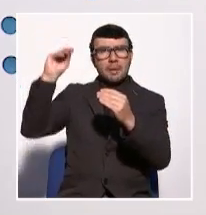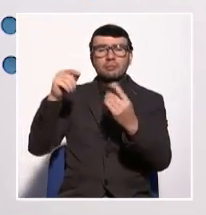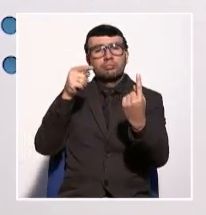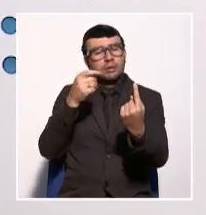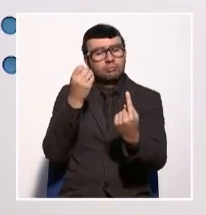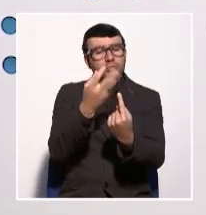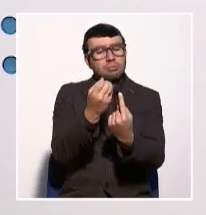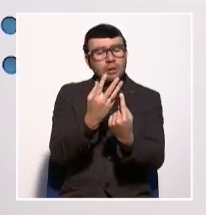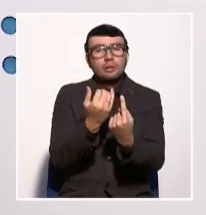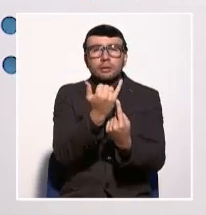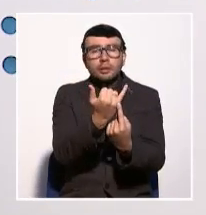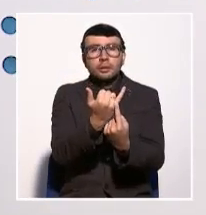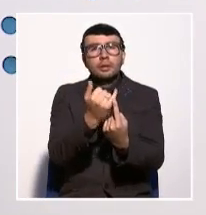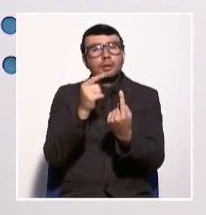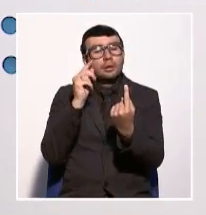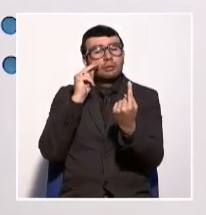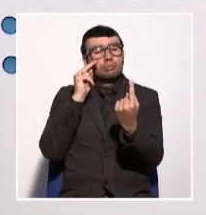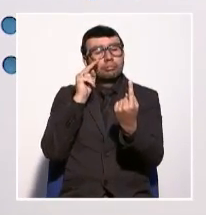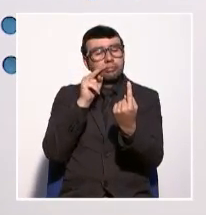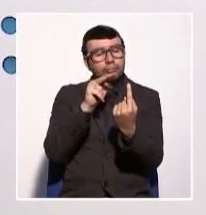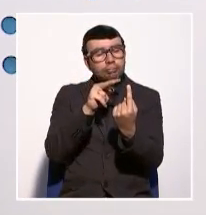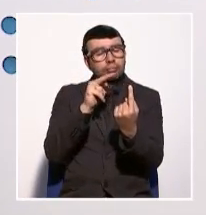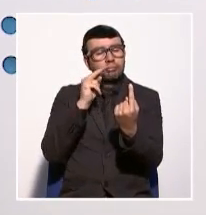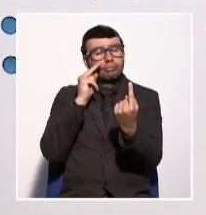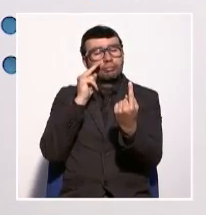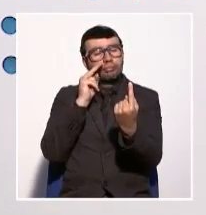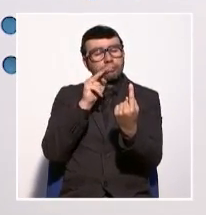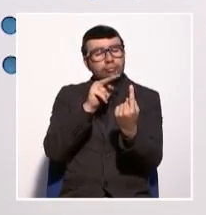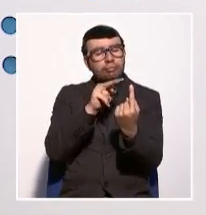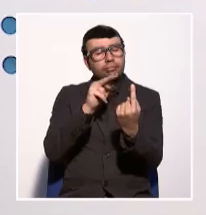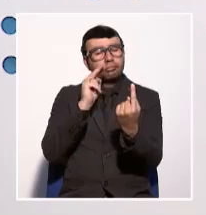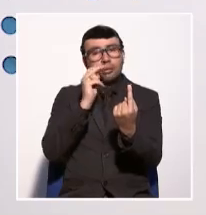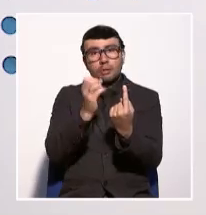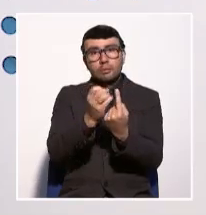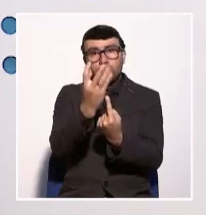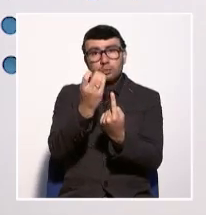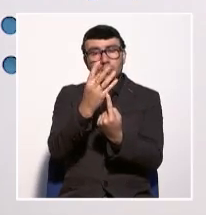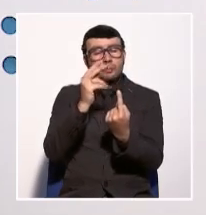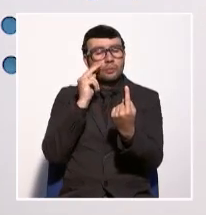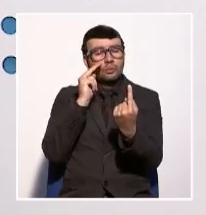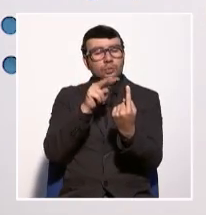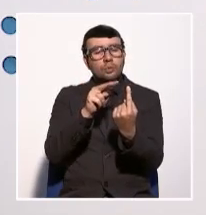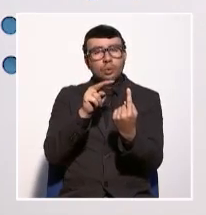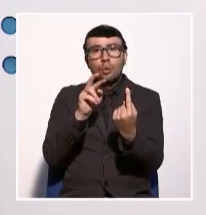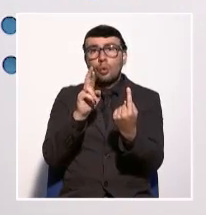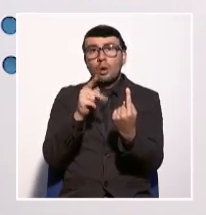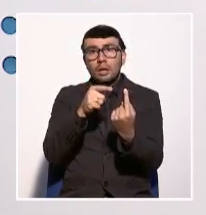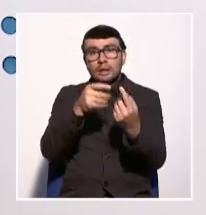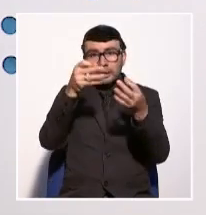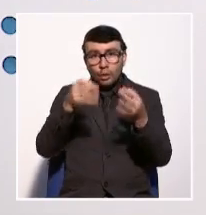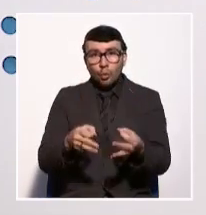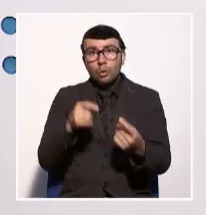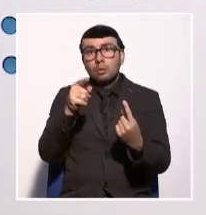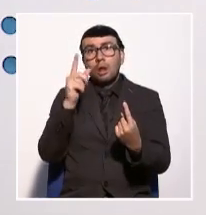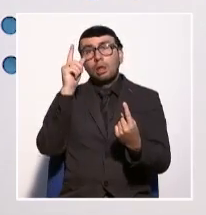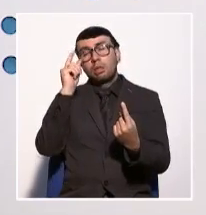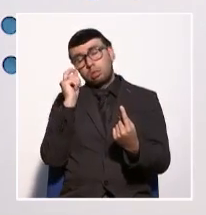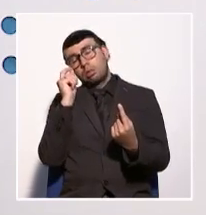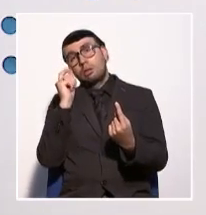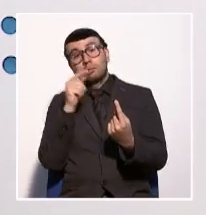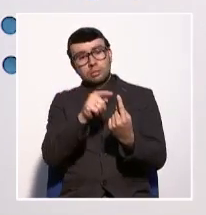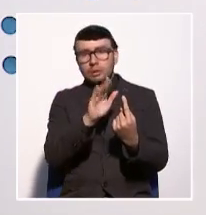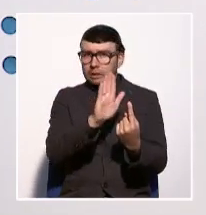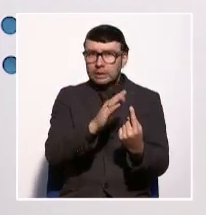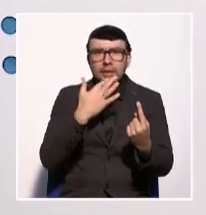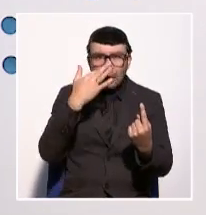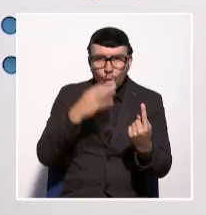luz de la vela muy concentrados en la luz de la vela ojalá está en un sitio seguro porque esto les va a dar sueño y